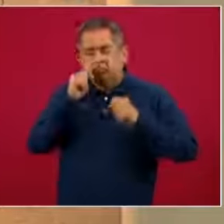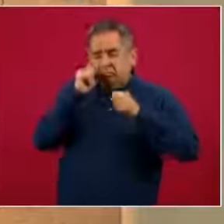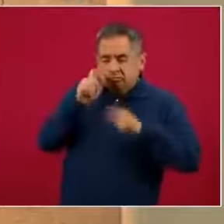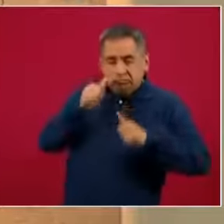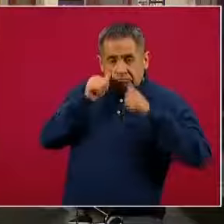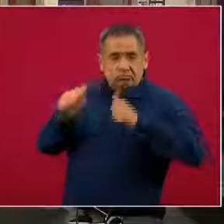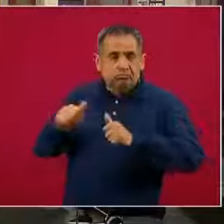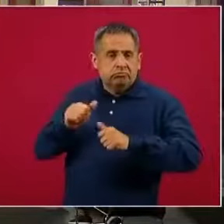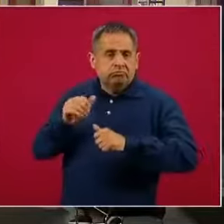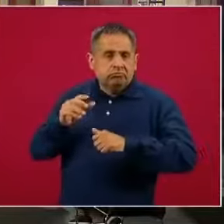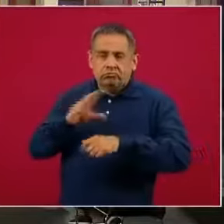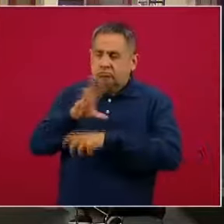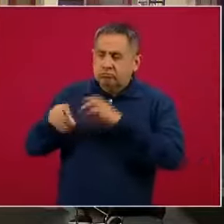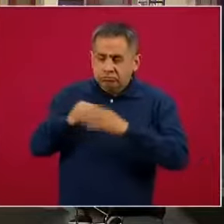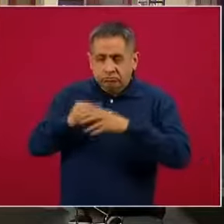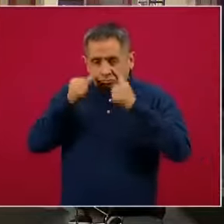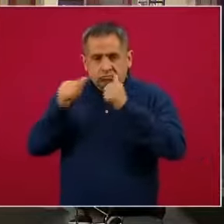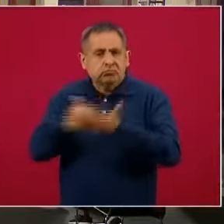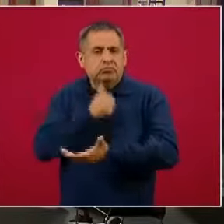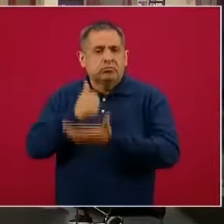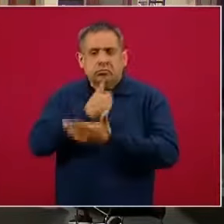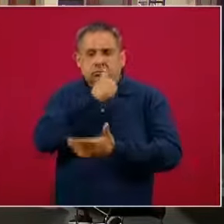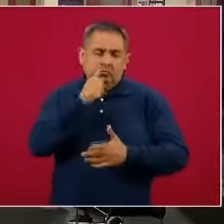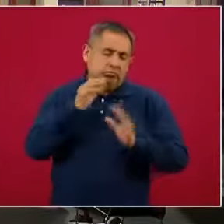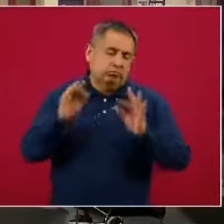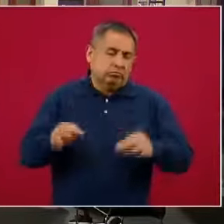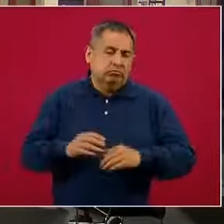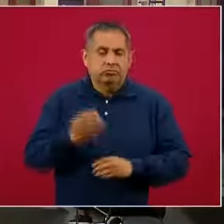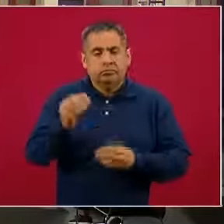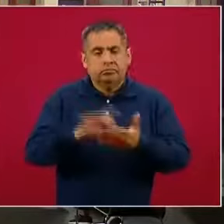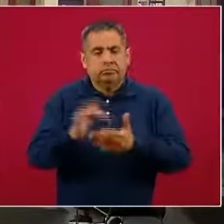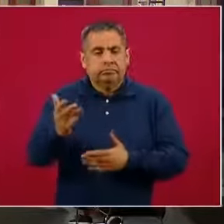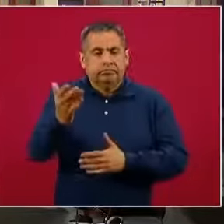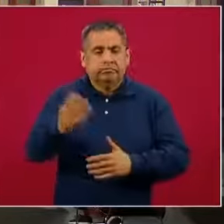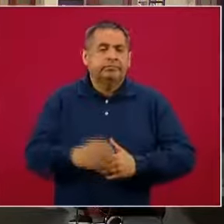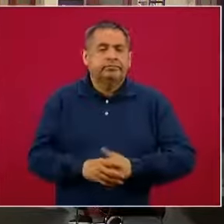y particularmente de Ciudad Juárez. Será todo por mi cuenta. Muchísimas gracias.